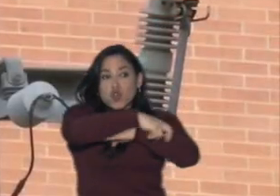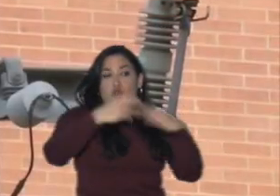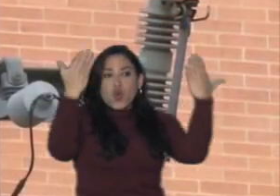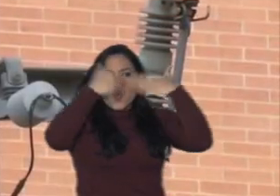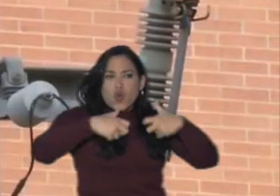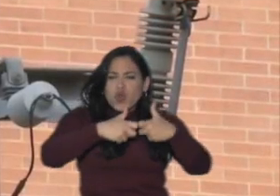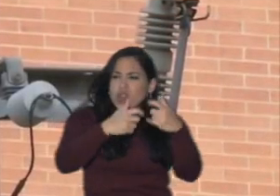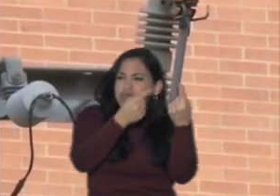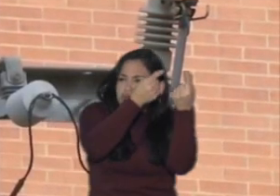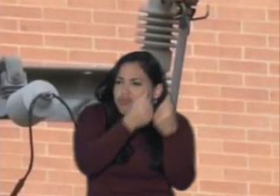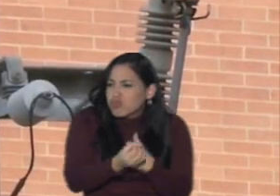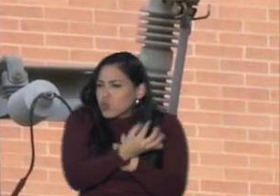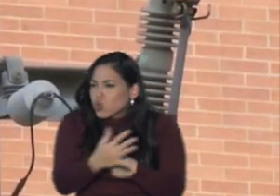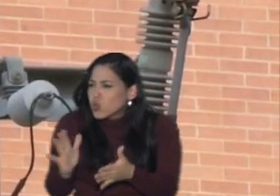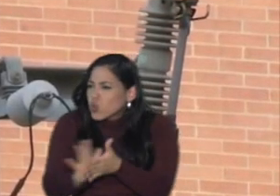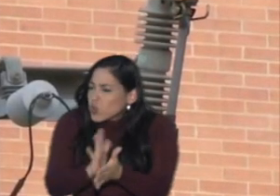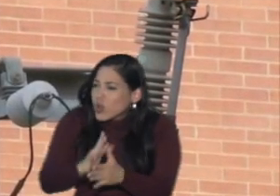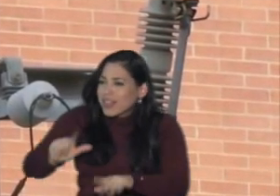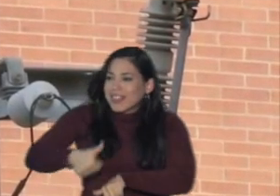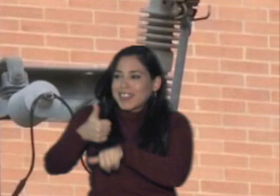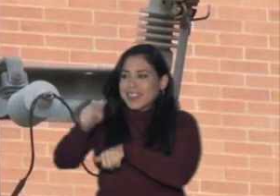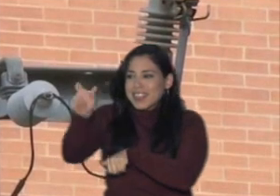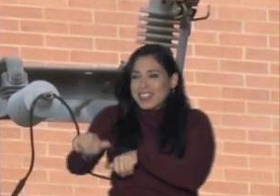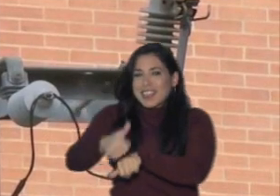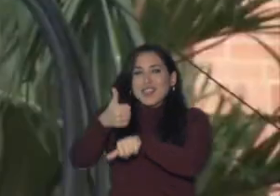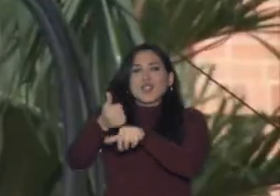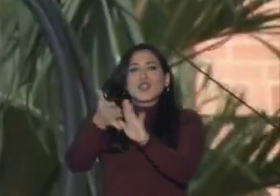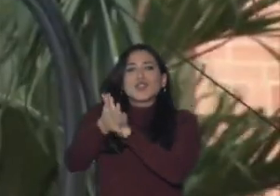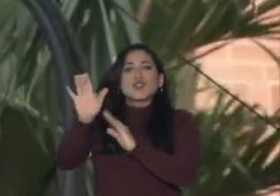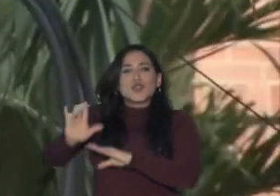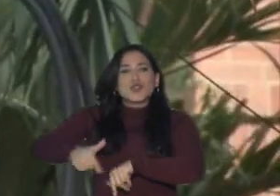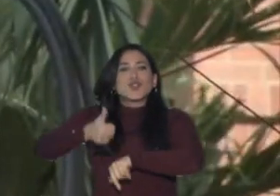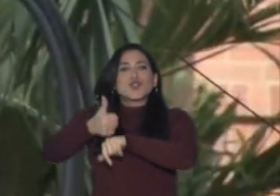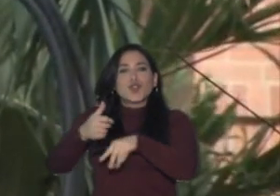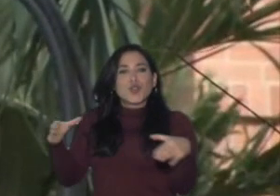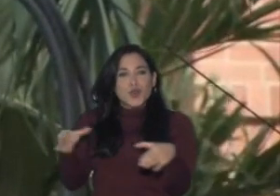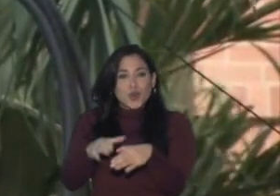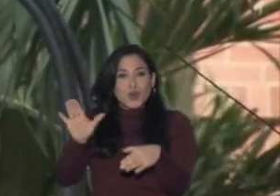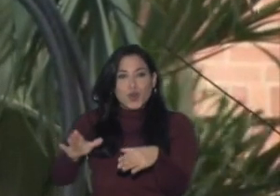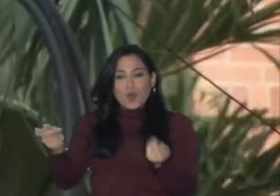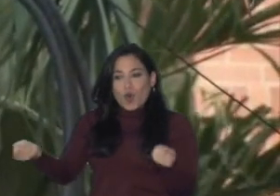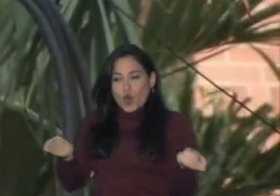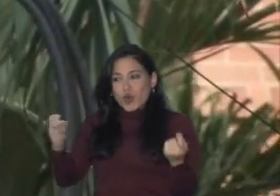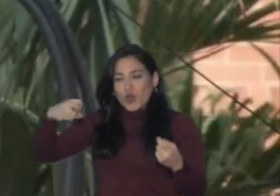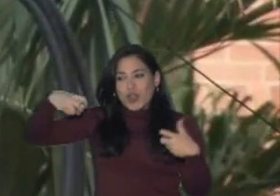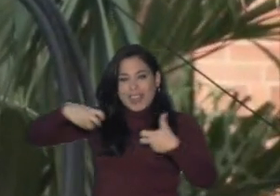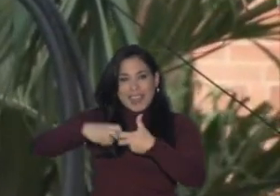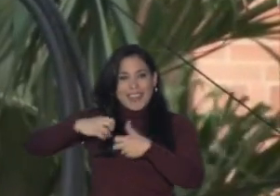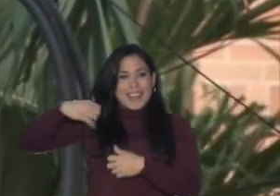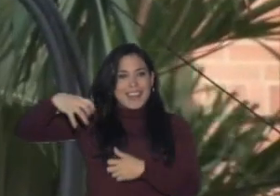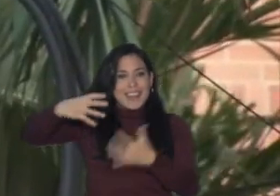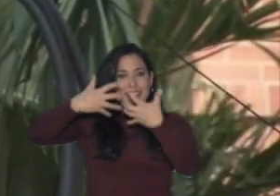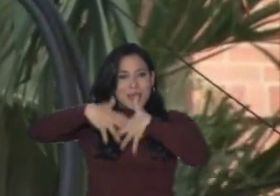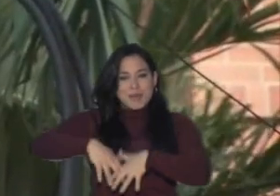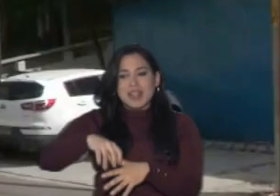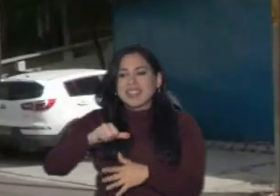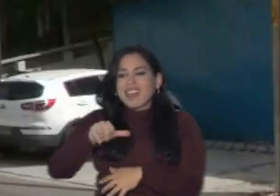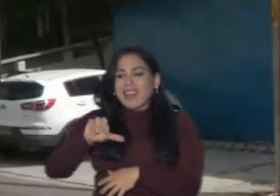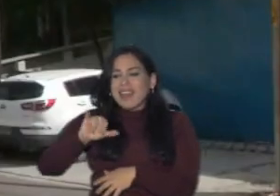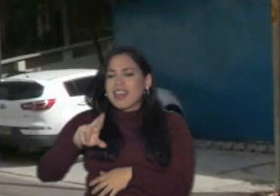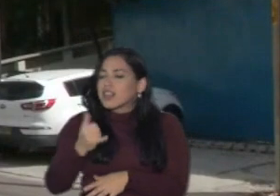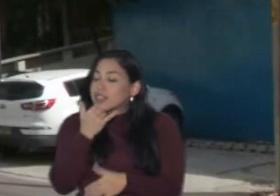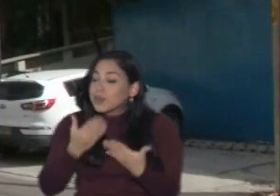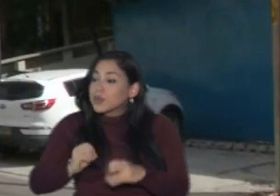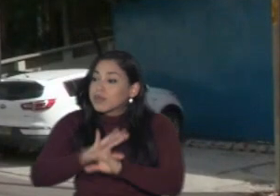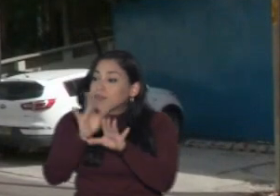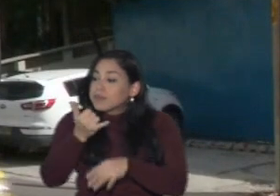manejan? Doctor Yusi Faroy, director del Centro de Control de Energía de la empresa Aire. Muy buenos días.